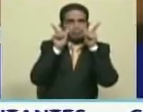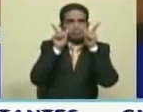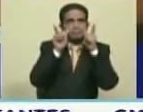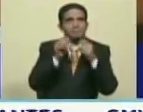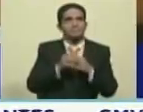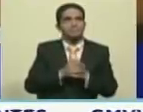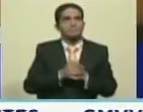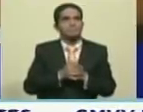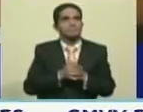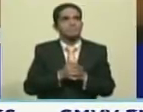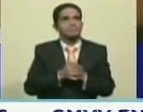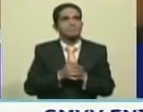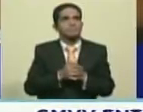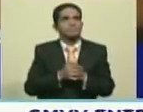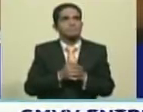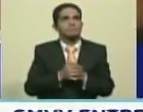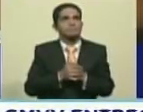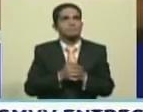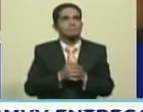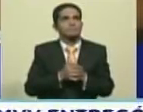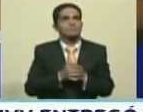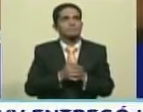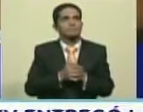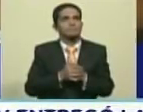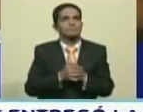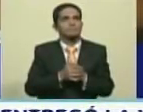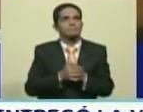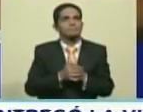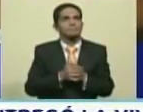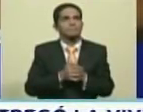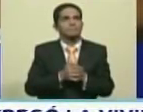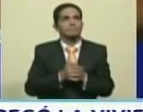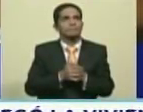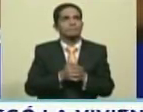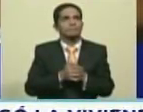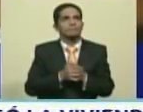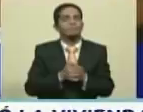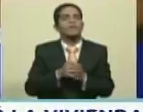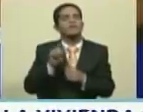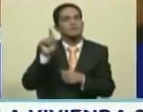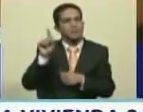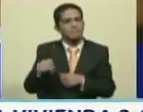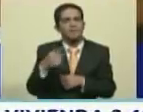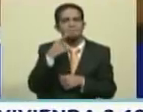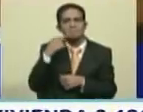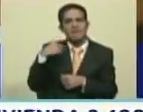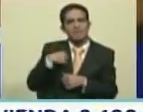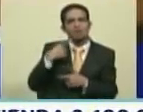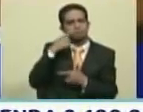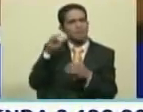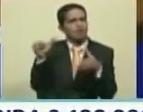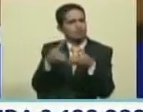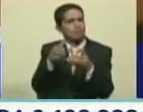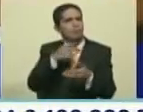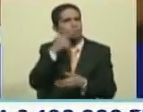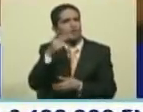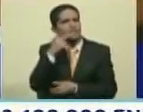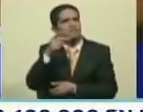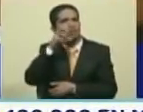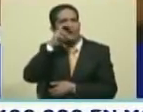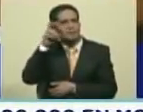Fidel no me dijo como sus, perdón la palabra, como sus exministros, los ministros, el buró político, el